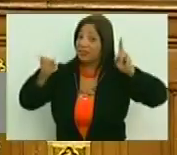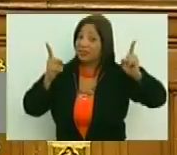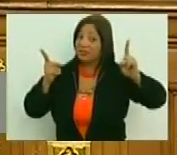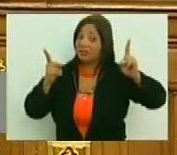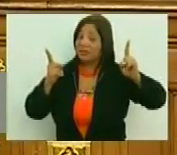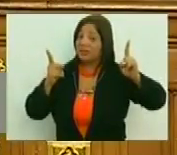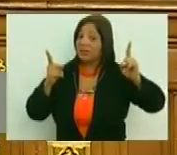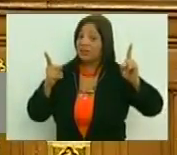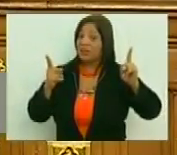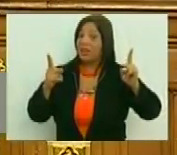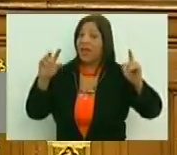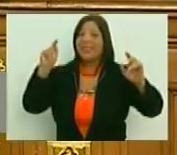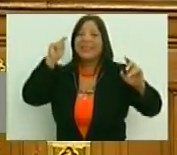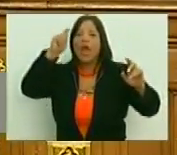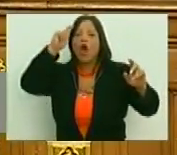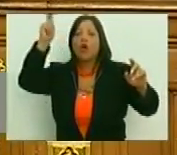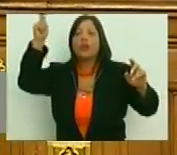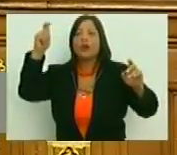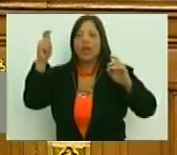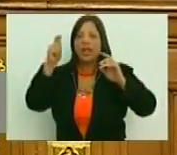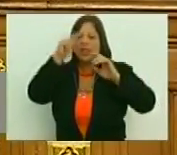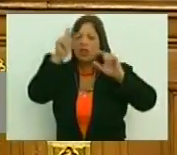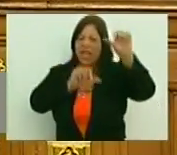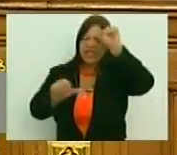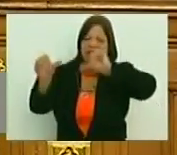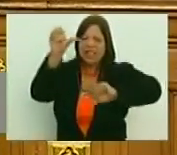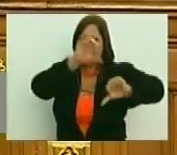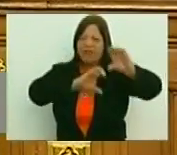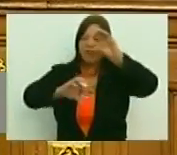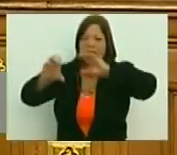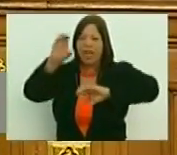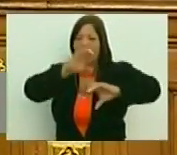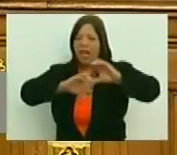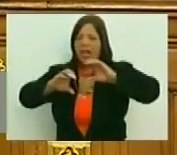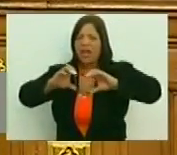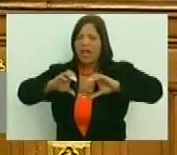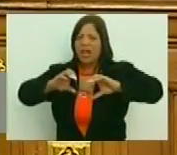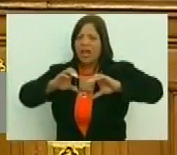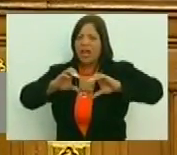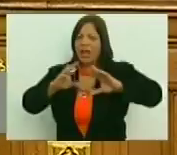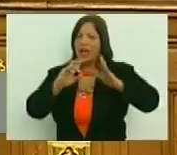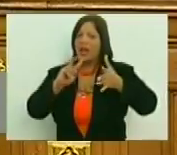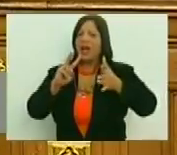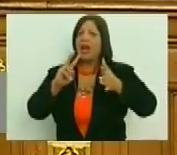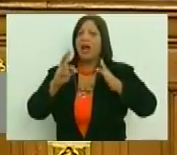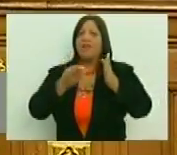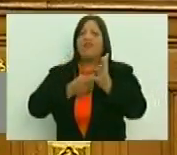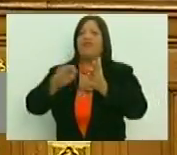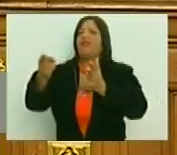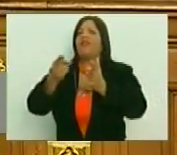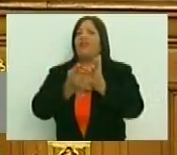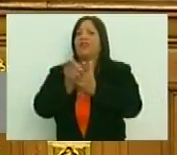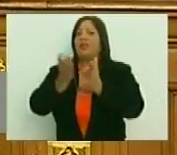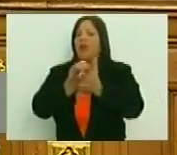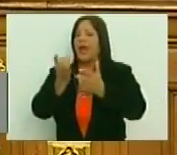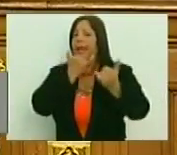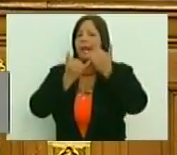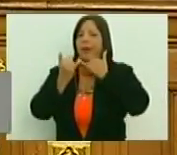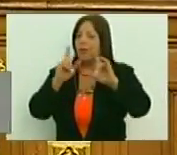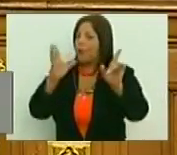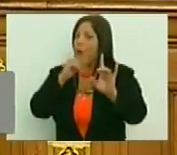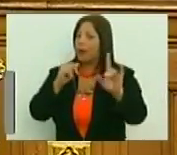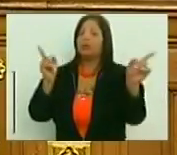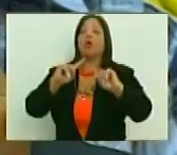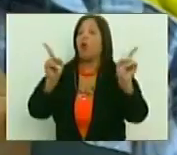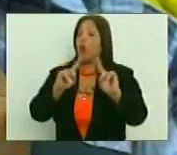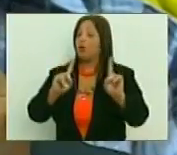Puesto que ninguna teoría científica, ideológica, doctrina es inmune a esos y muchos otros errores